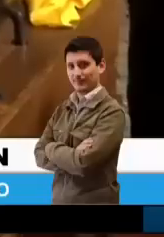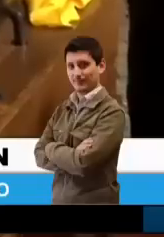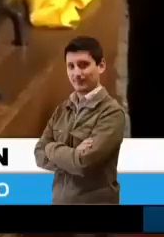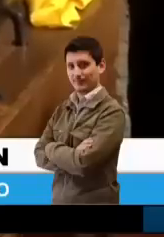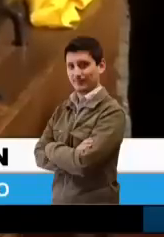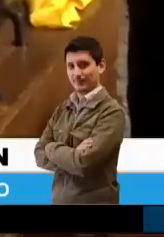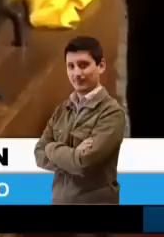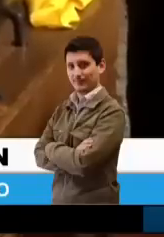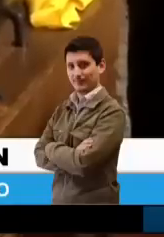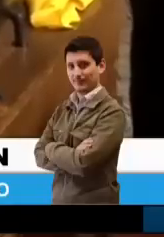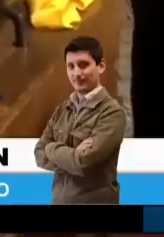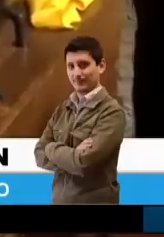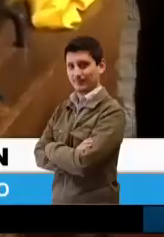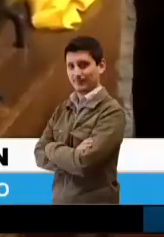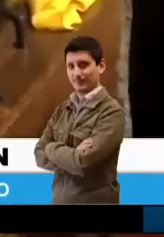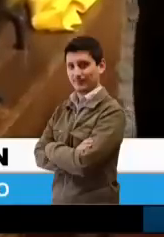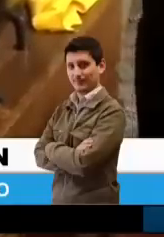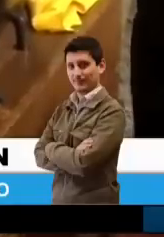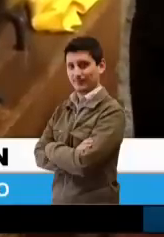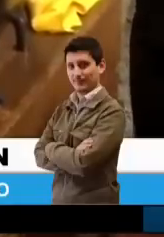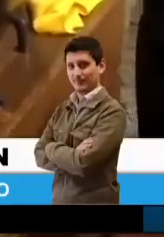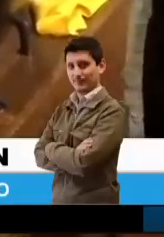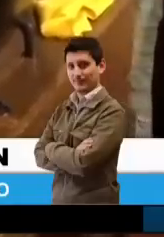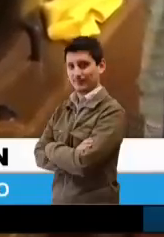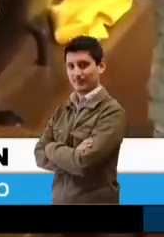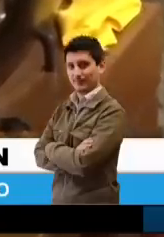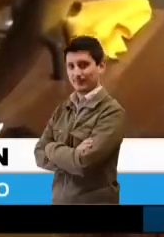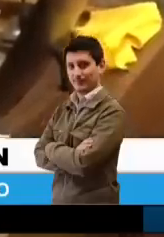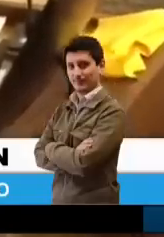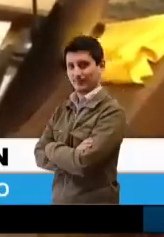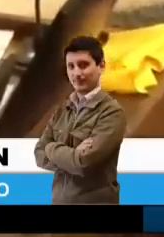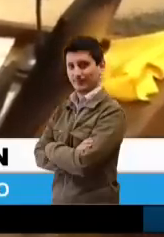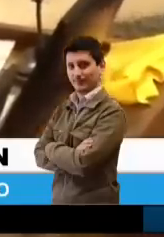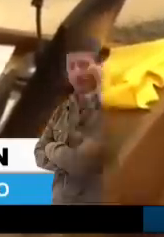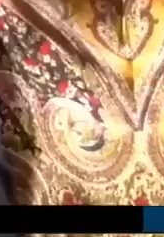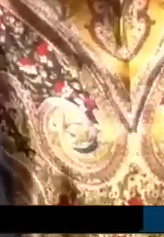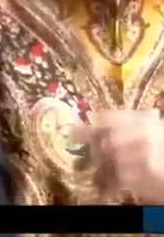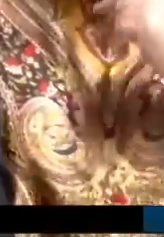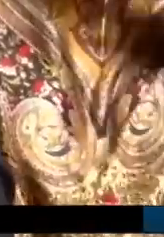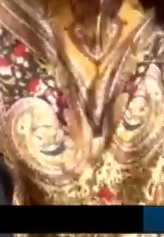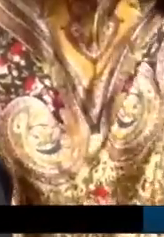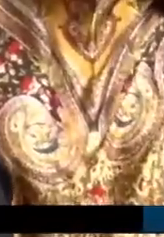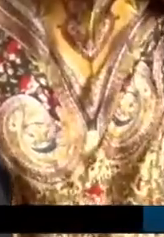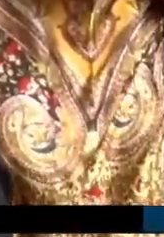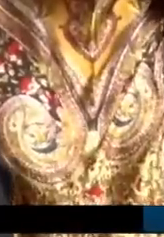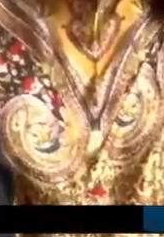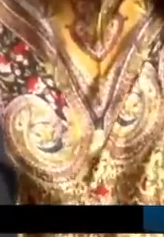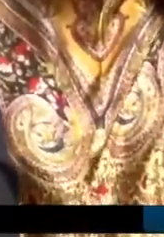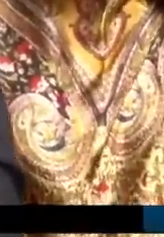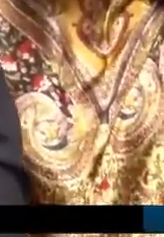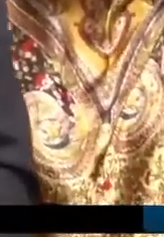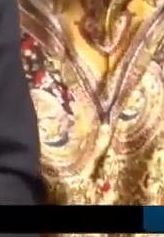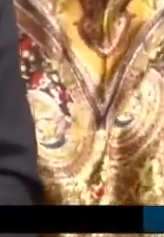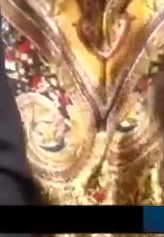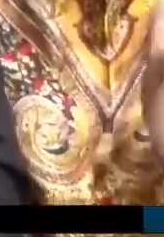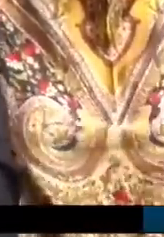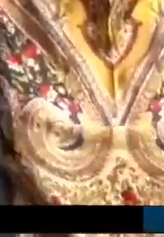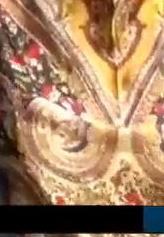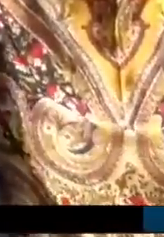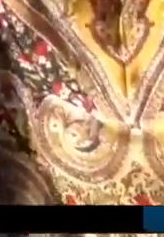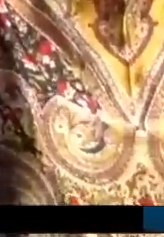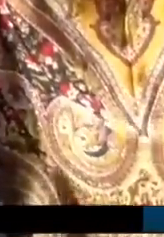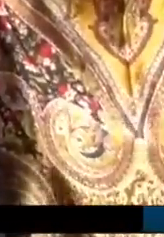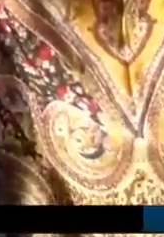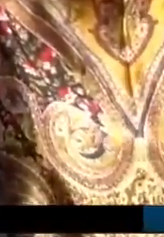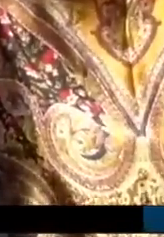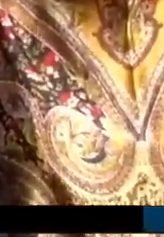al centro político por derechizarse. Quienes simplemente se ampararon en eslogans son los que hoy